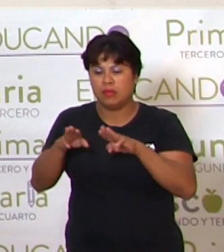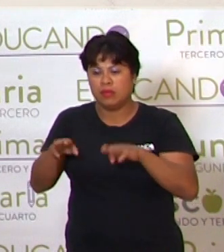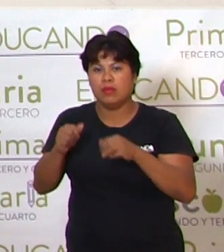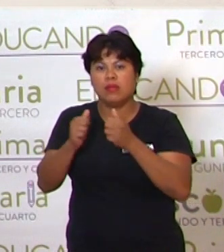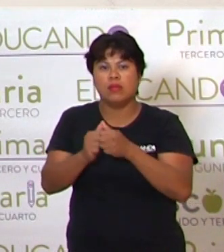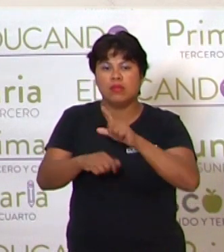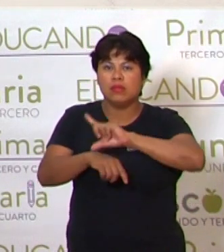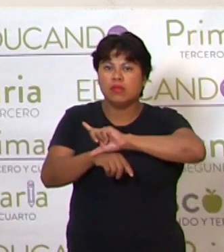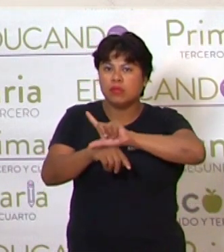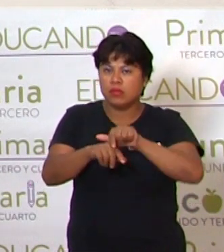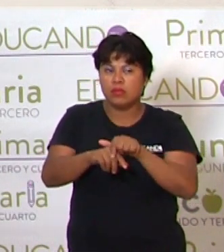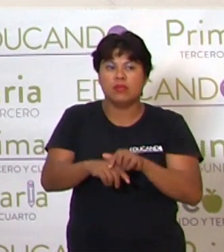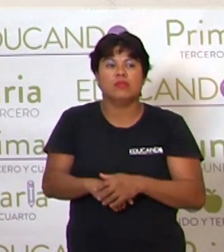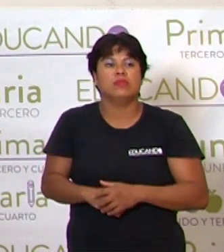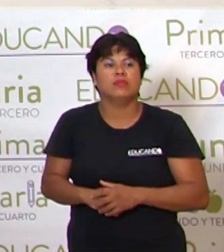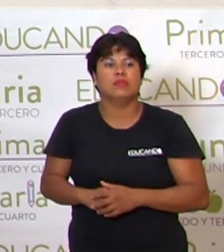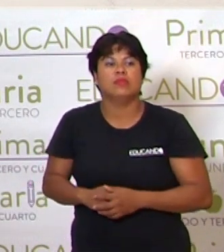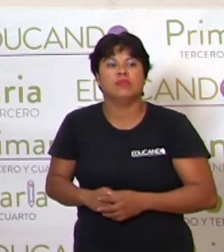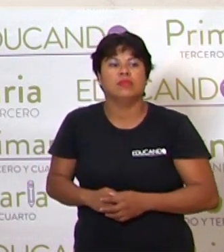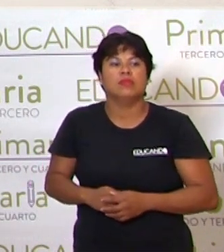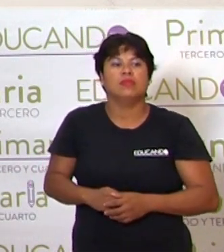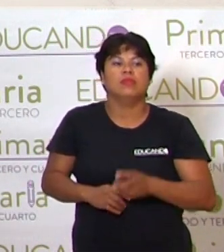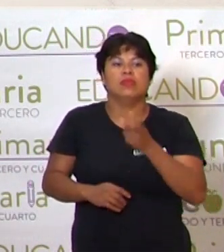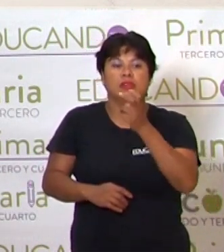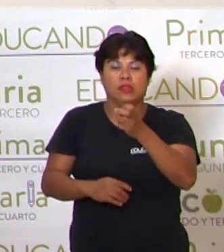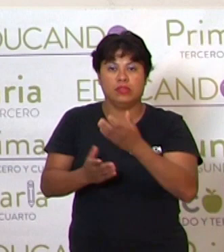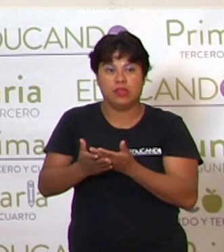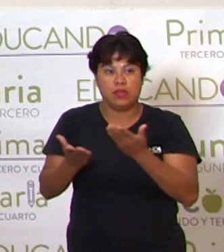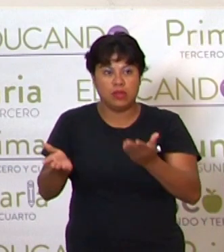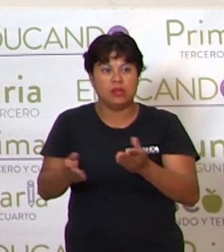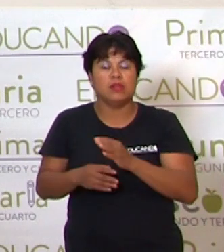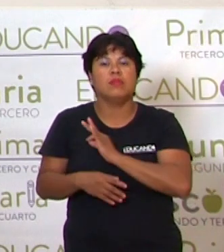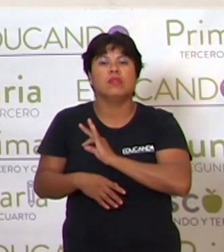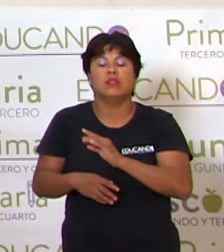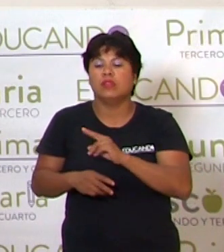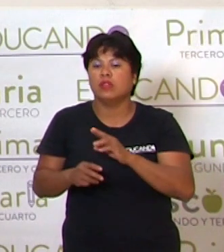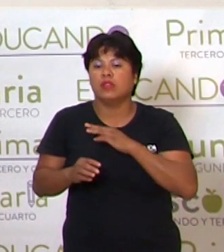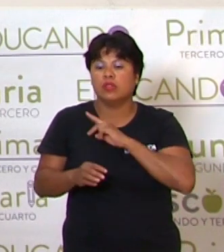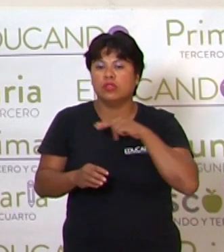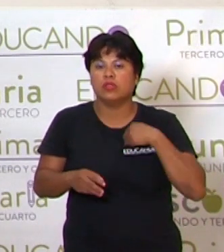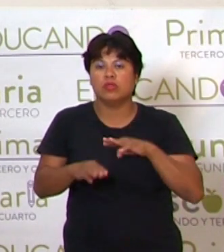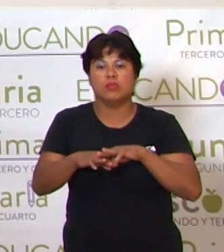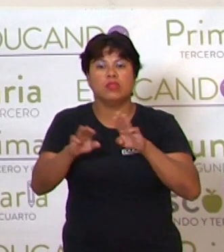el transportador. En este caso, nos piden que midamos el ángulo